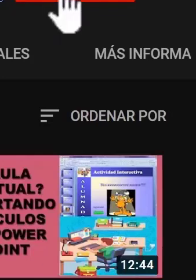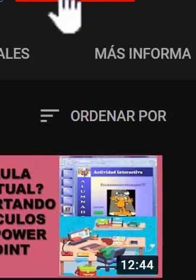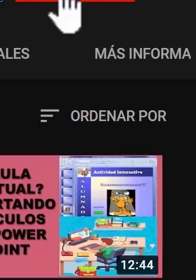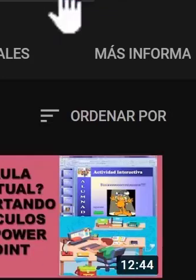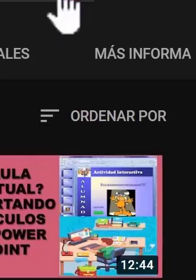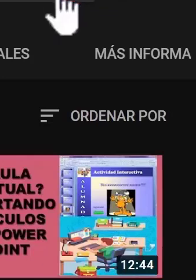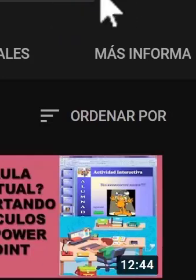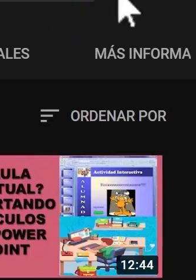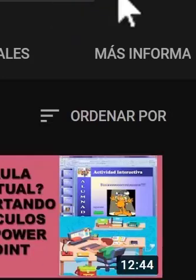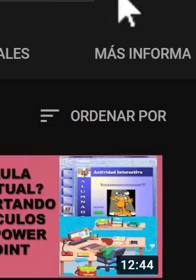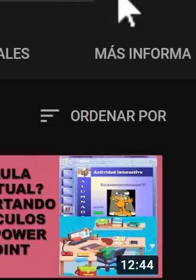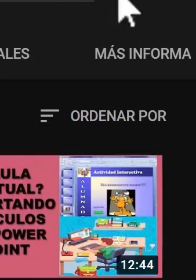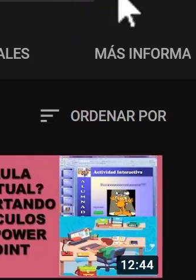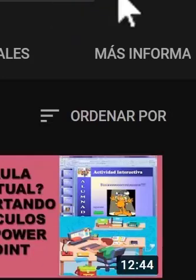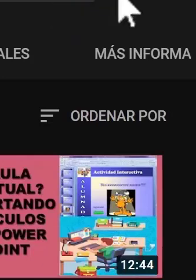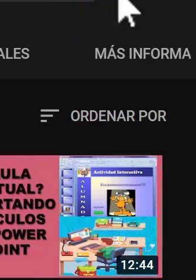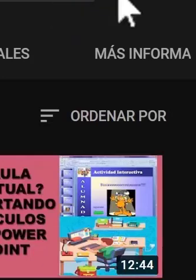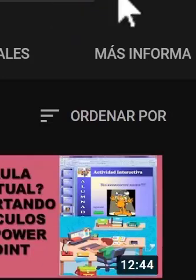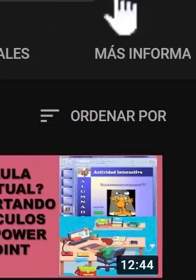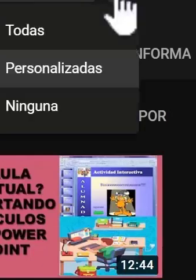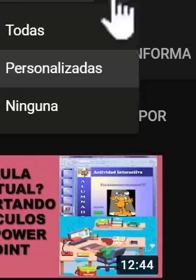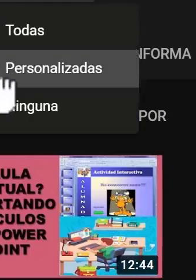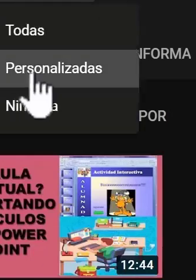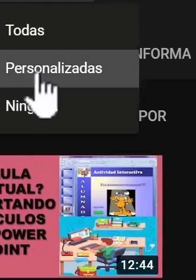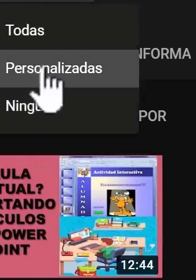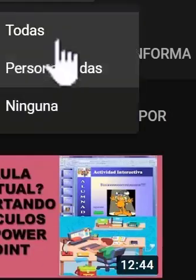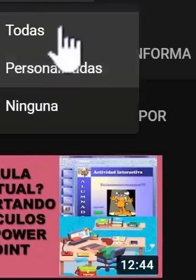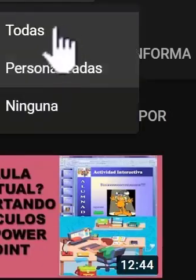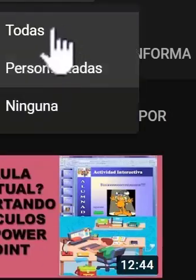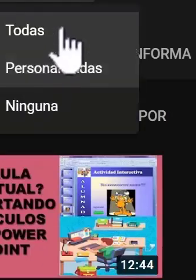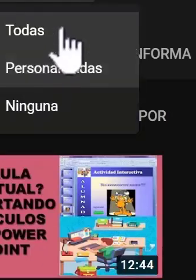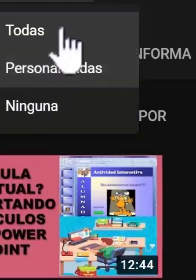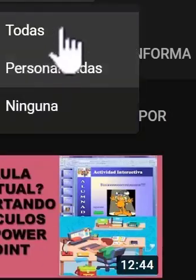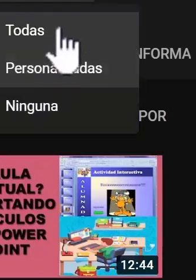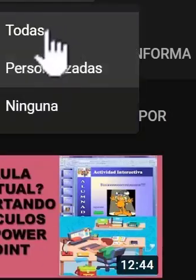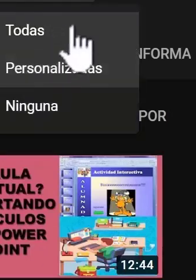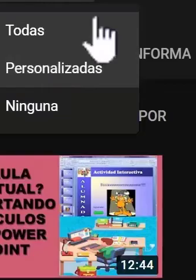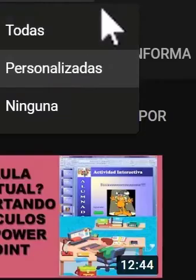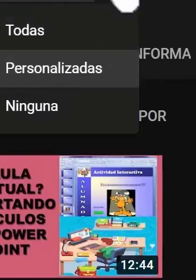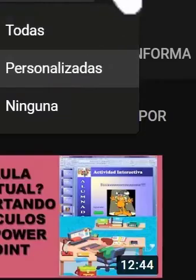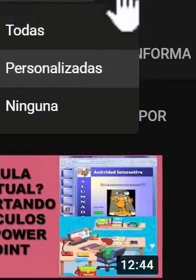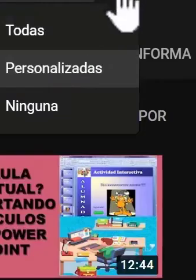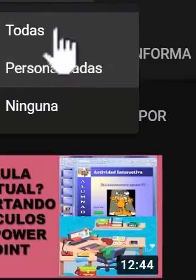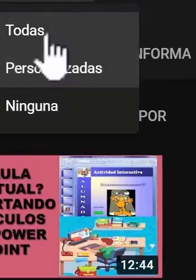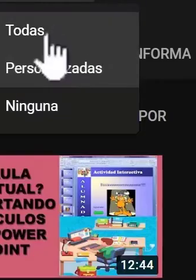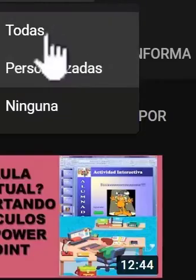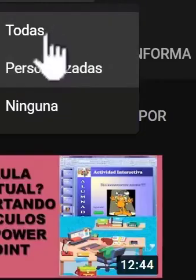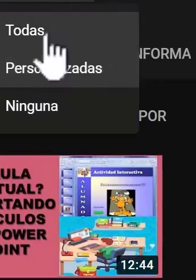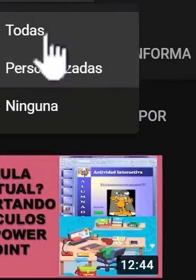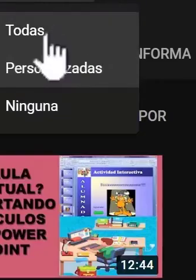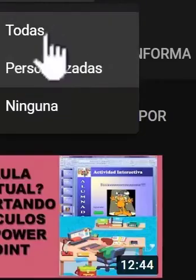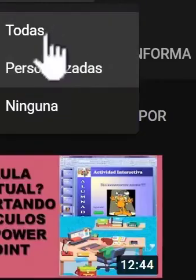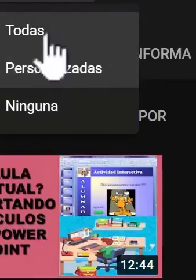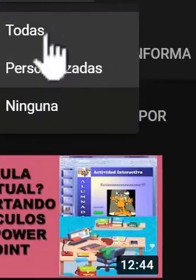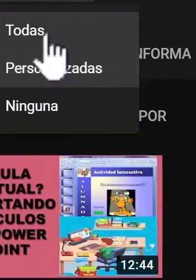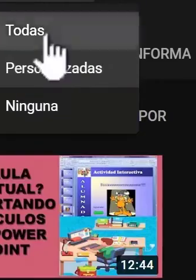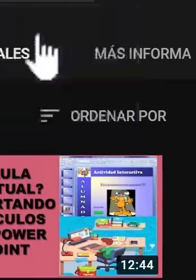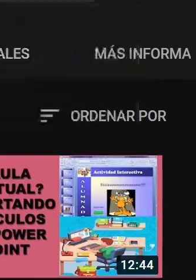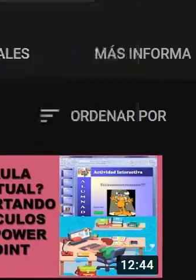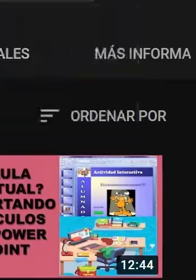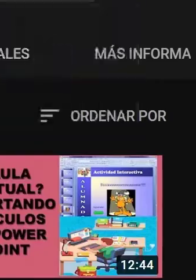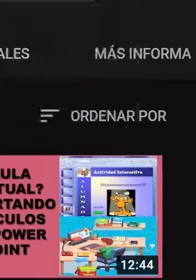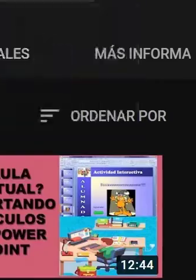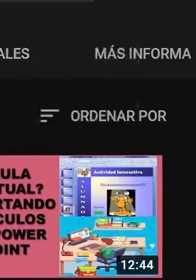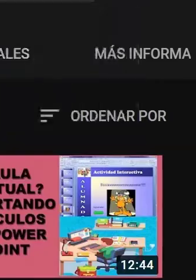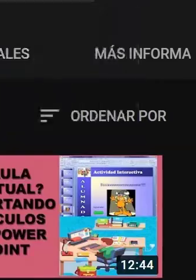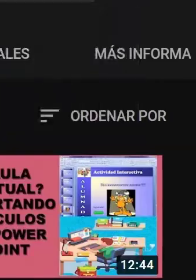suscribirte al canal y activar la campanita para que te lleguen todas las notificaciones. Nada más ve a la campana y ponle todas. Que no se